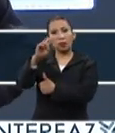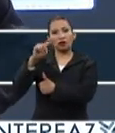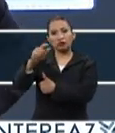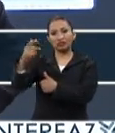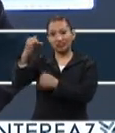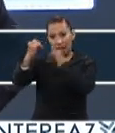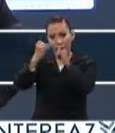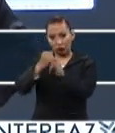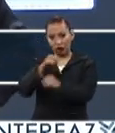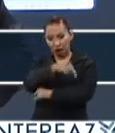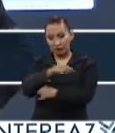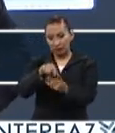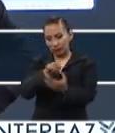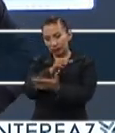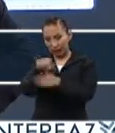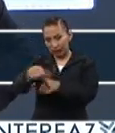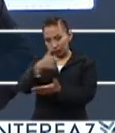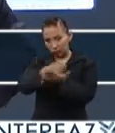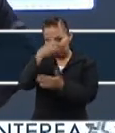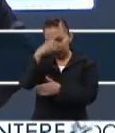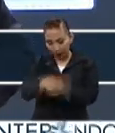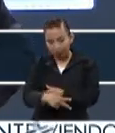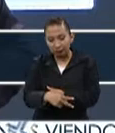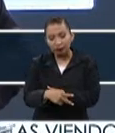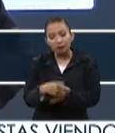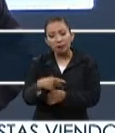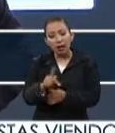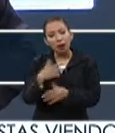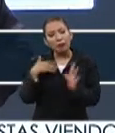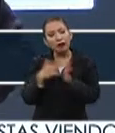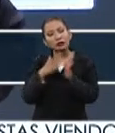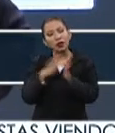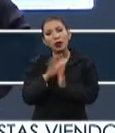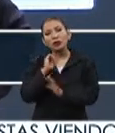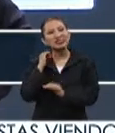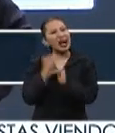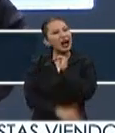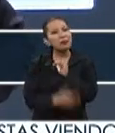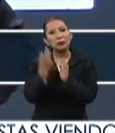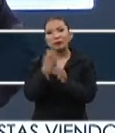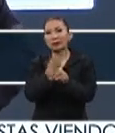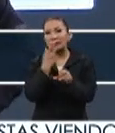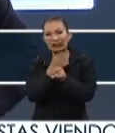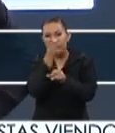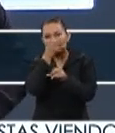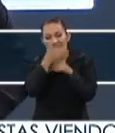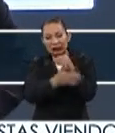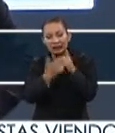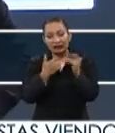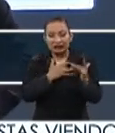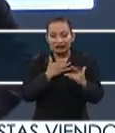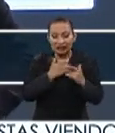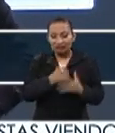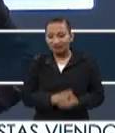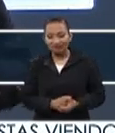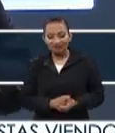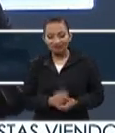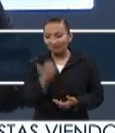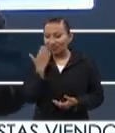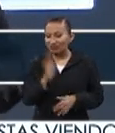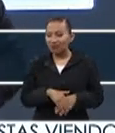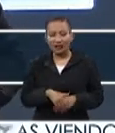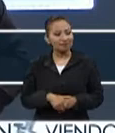a nivel internacional aquí en la Ciudad de México, pero participó ya cuando estaba a final de la preparatoria. Entonces le quedó esa espinita de